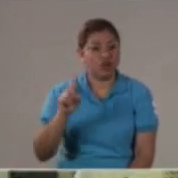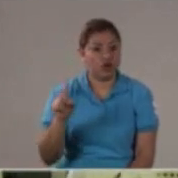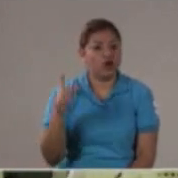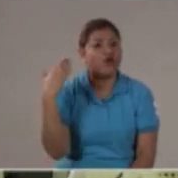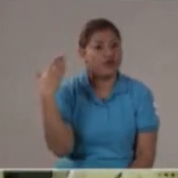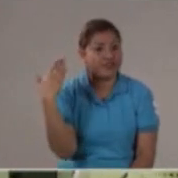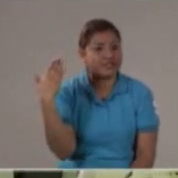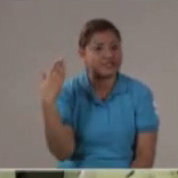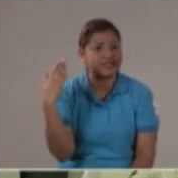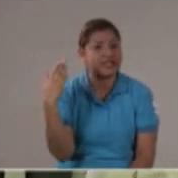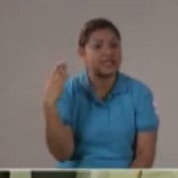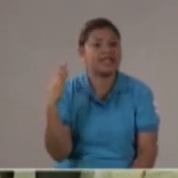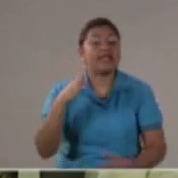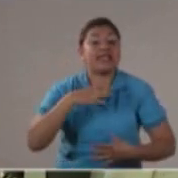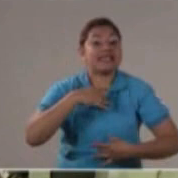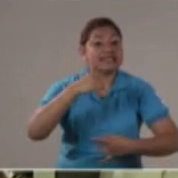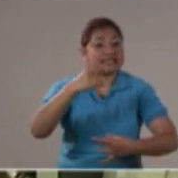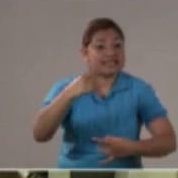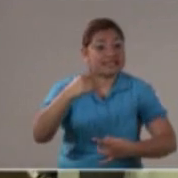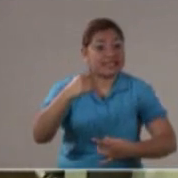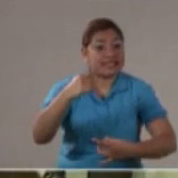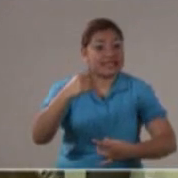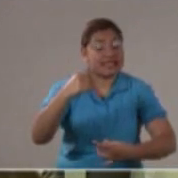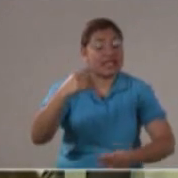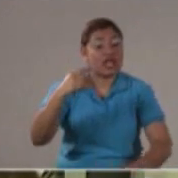Fíjese interesante que yo no estoy diciendo bendígame.